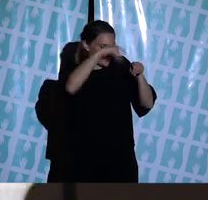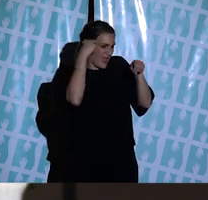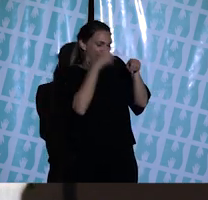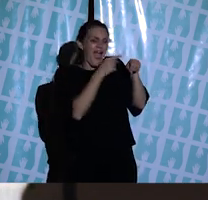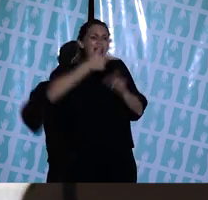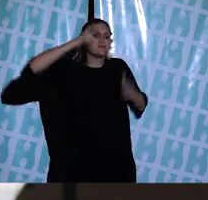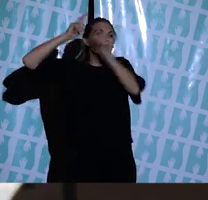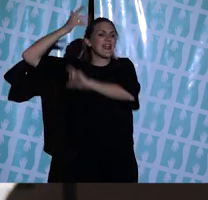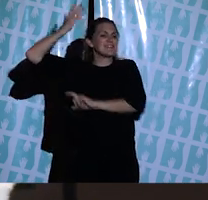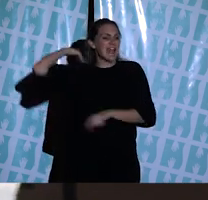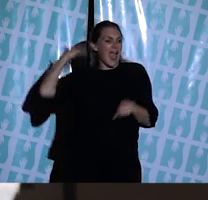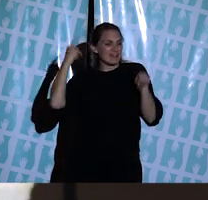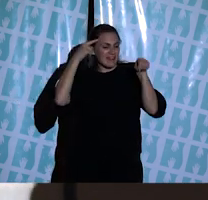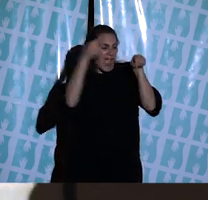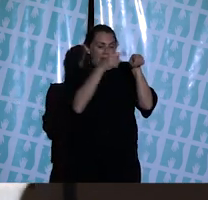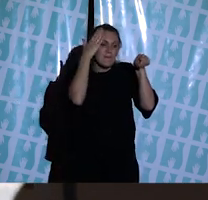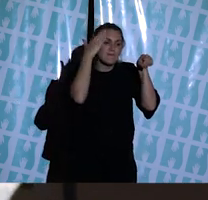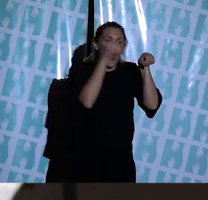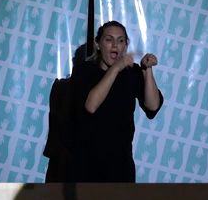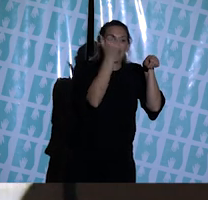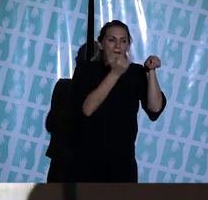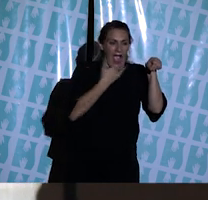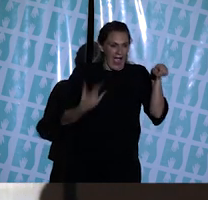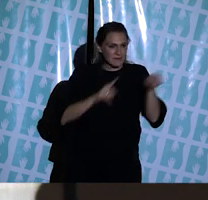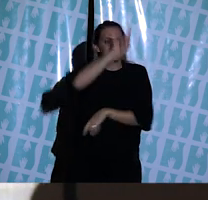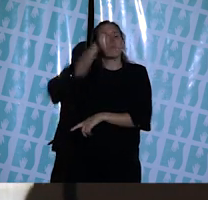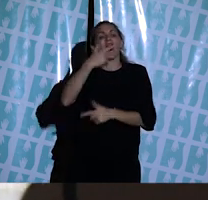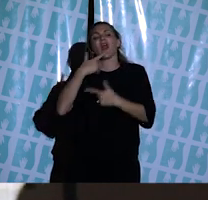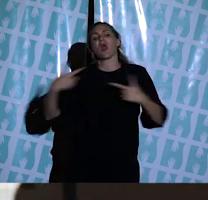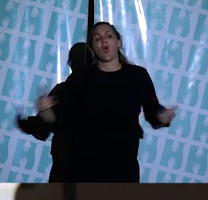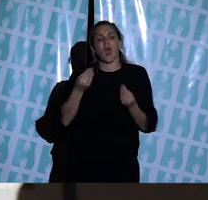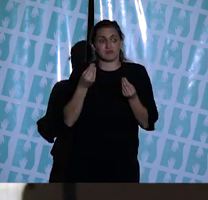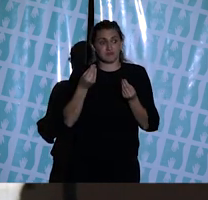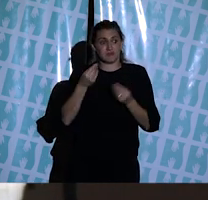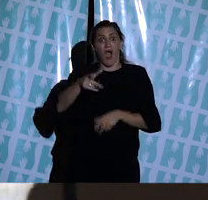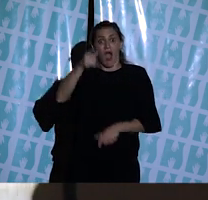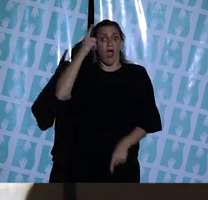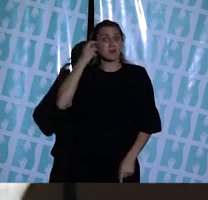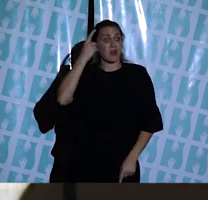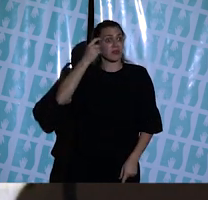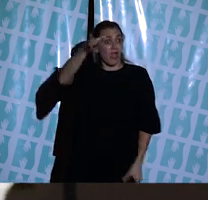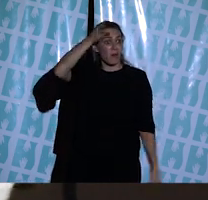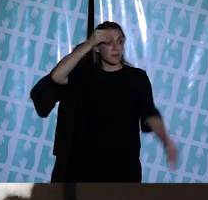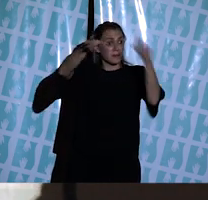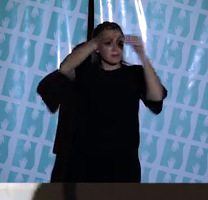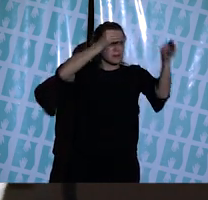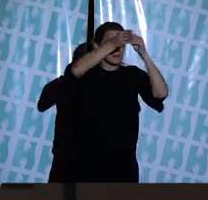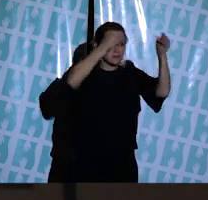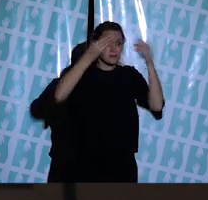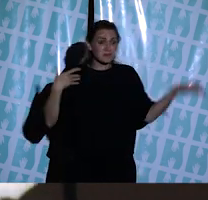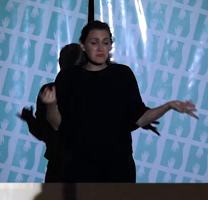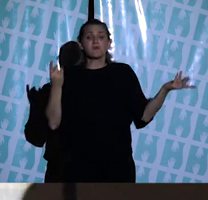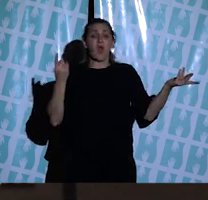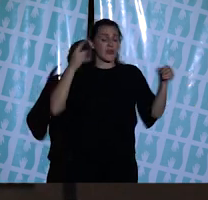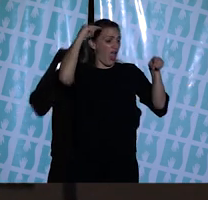experiencia, de donde deviene el lenguaje, donde uno puede, a través de hacer